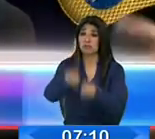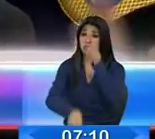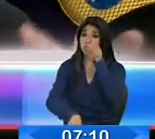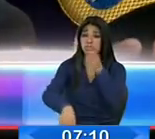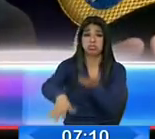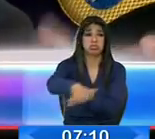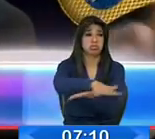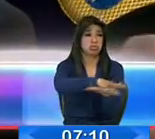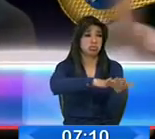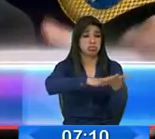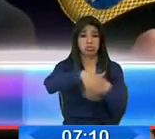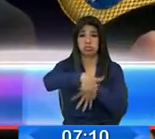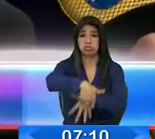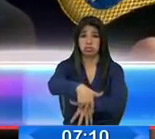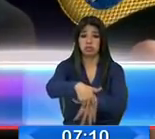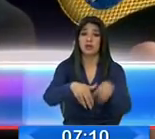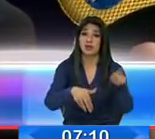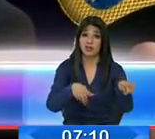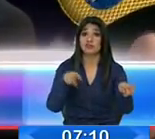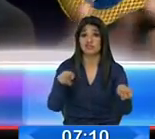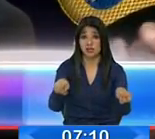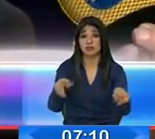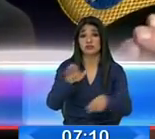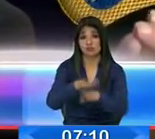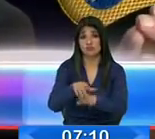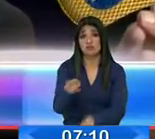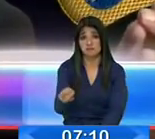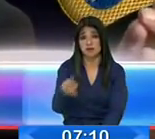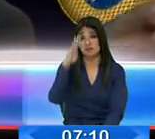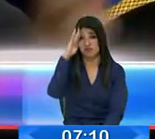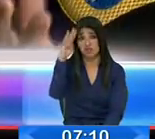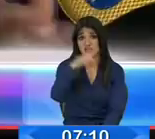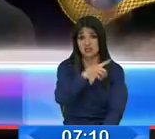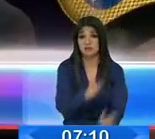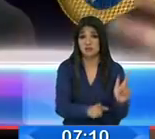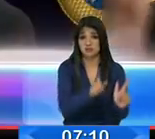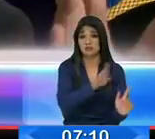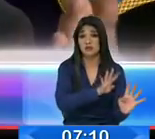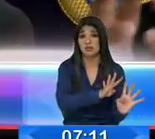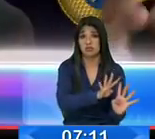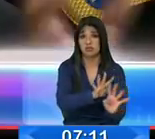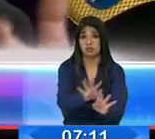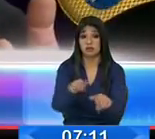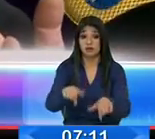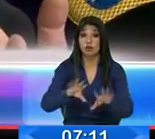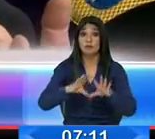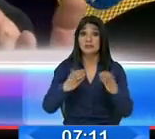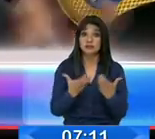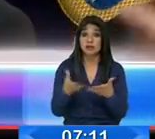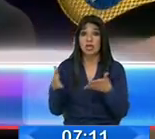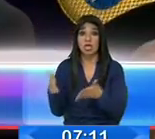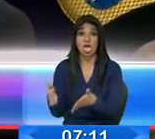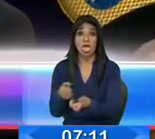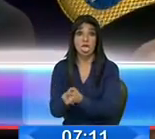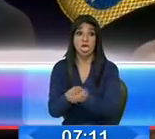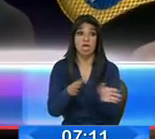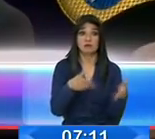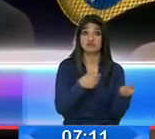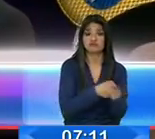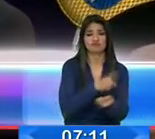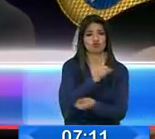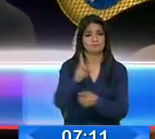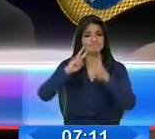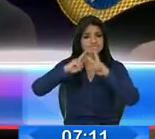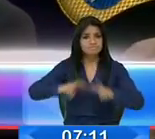maniqueos, se dieron de lado y lado. Por lo tanto, esta comisión no va a tener ningún sesgo. Sencillamente se va a